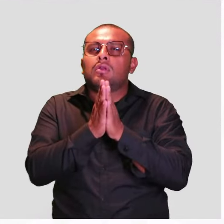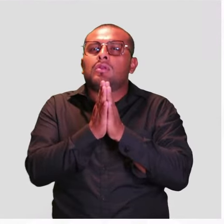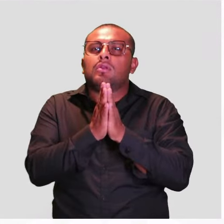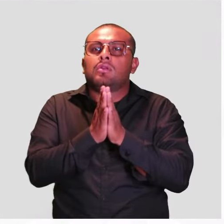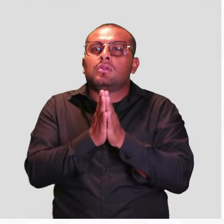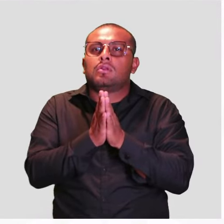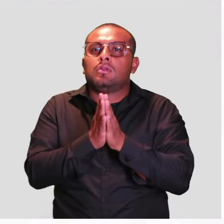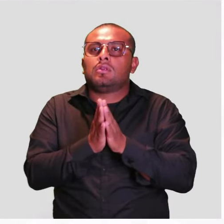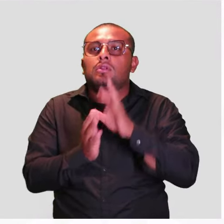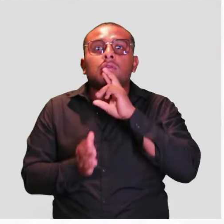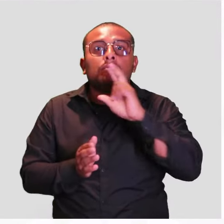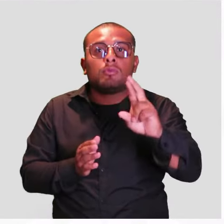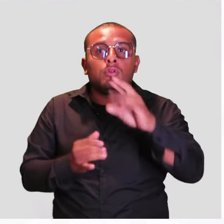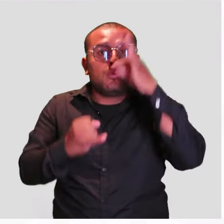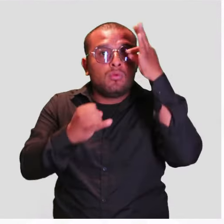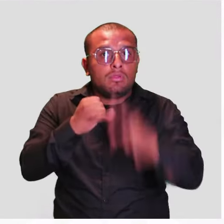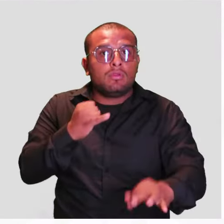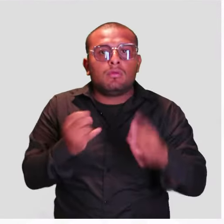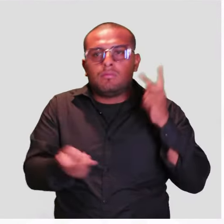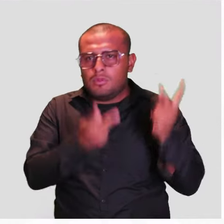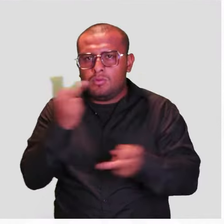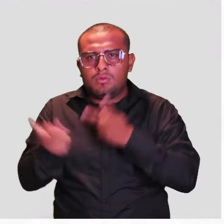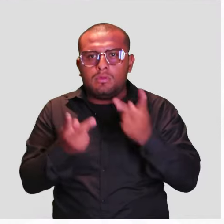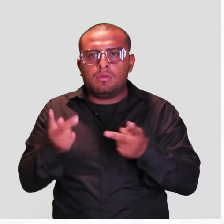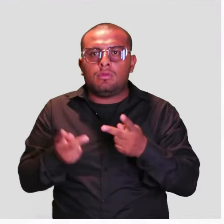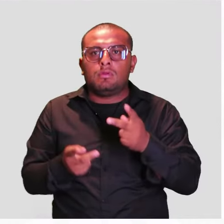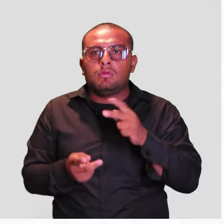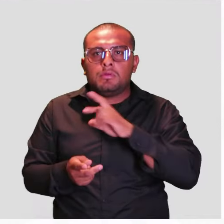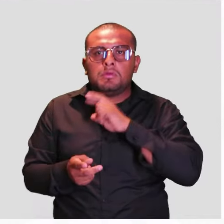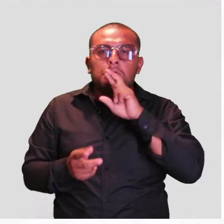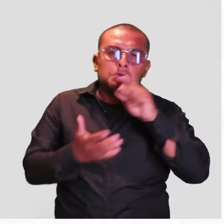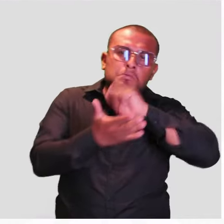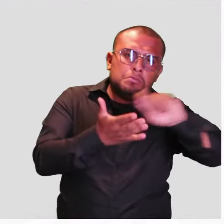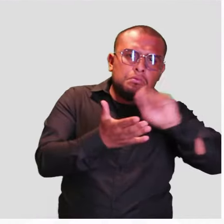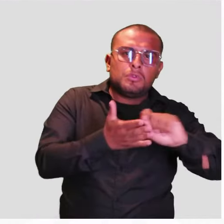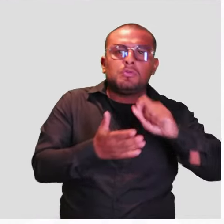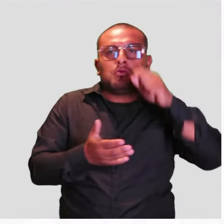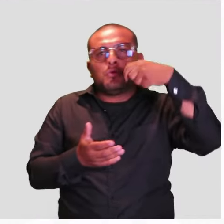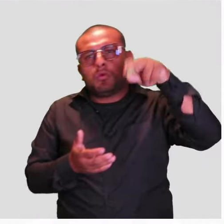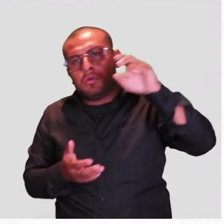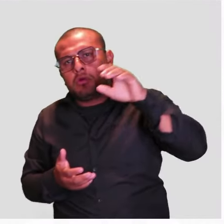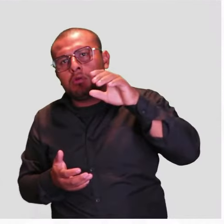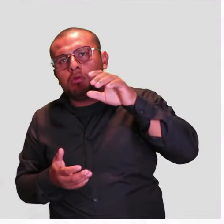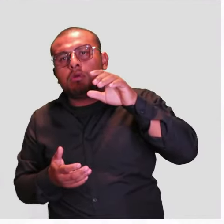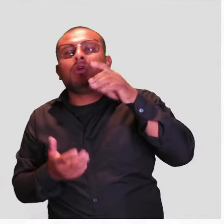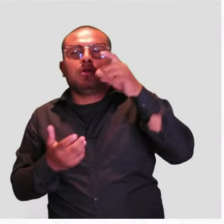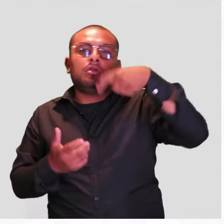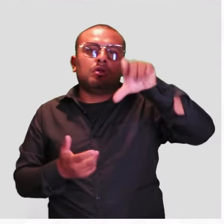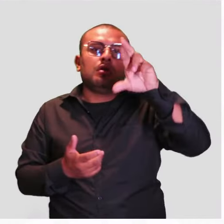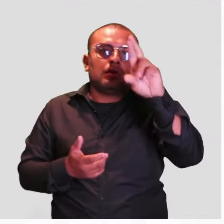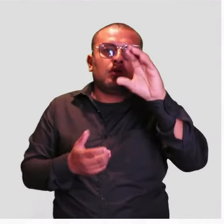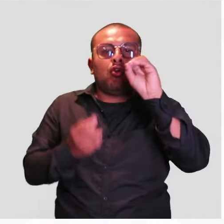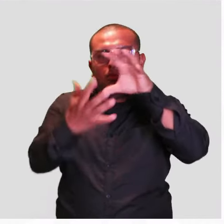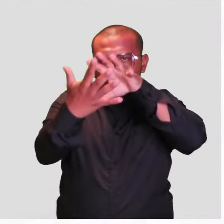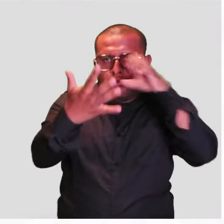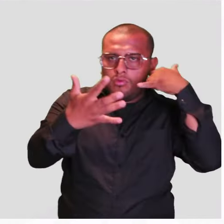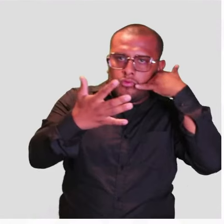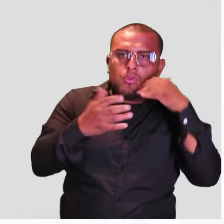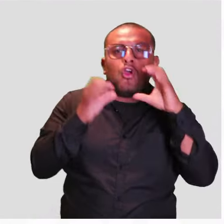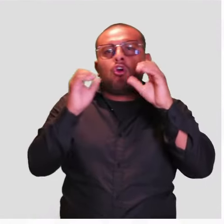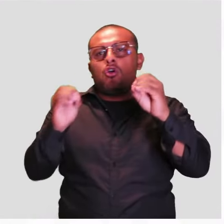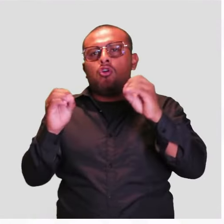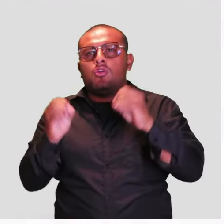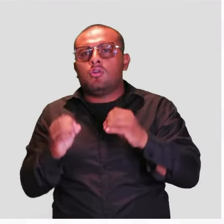encuesta que podrán ustedes escanear a través del código QR que aparece en su pantalla o bien a través de la